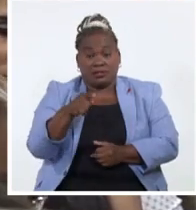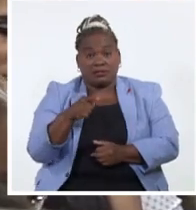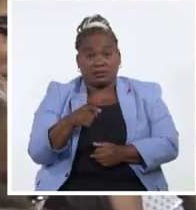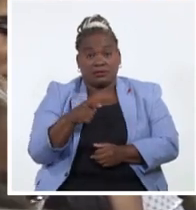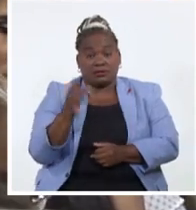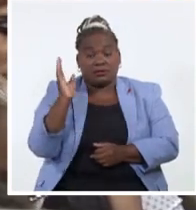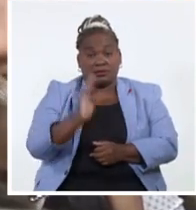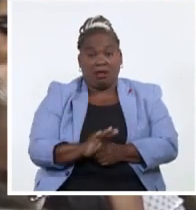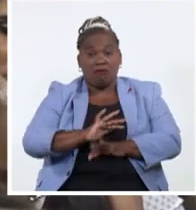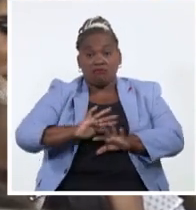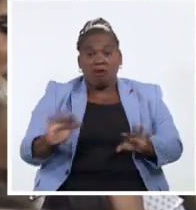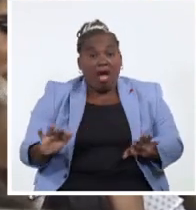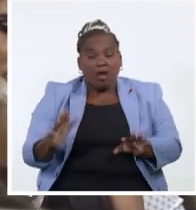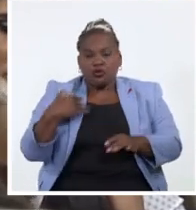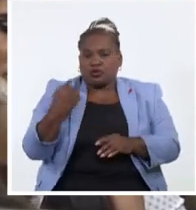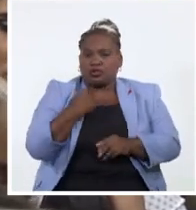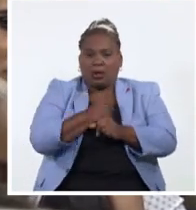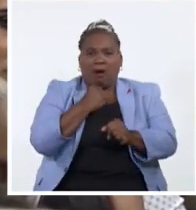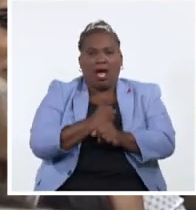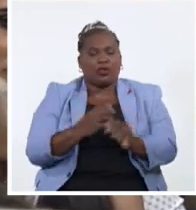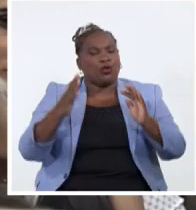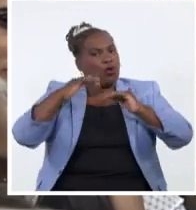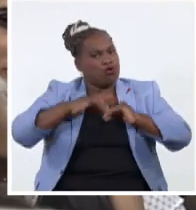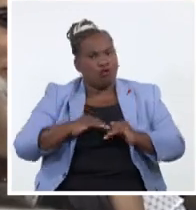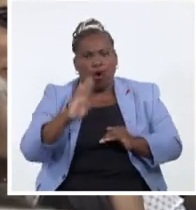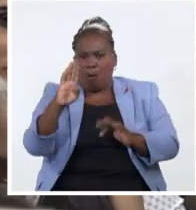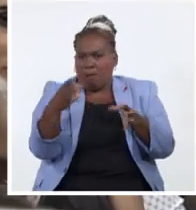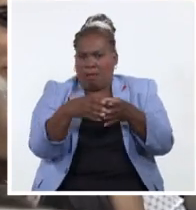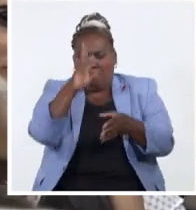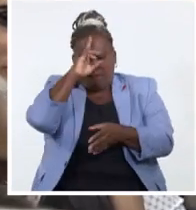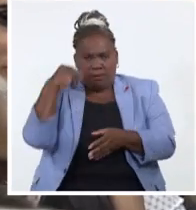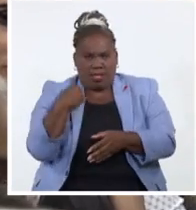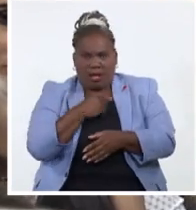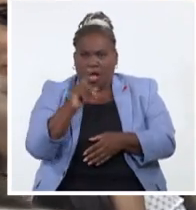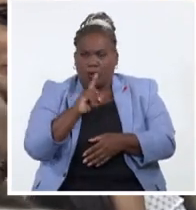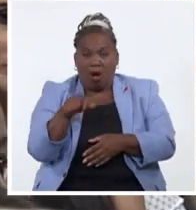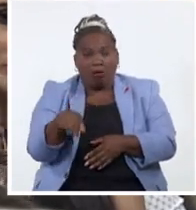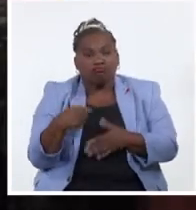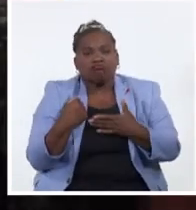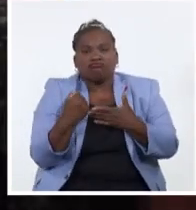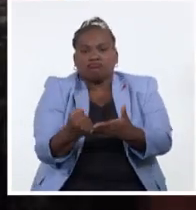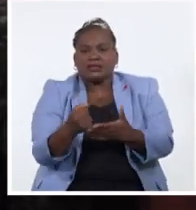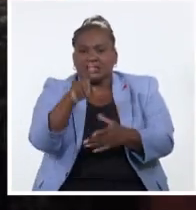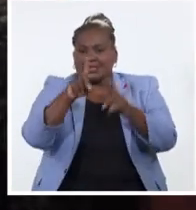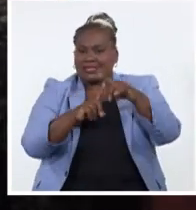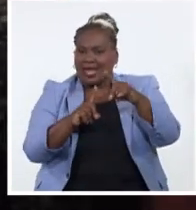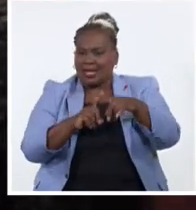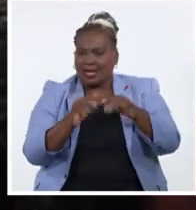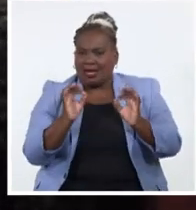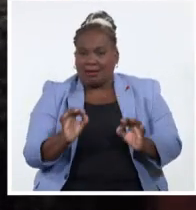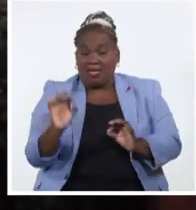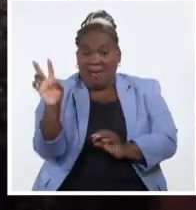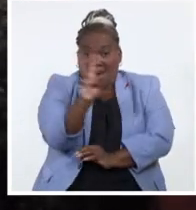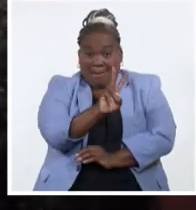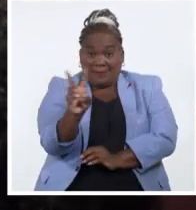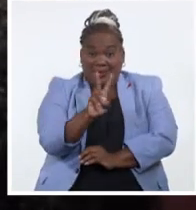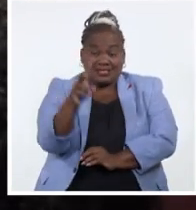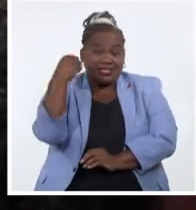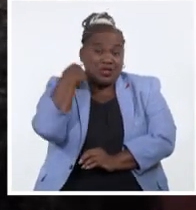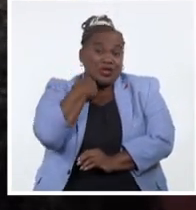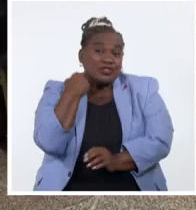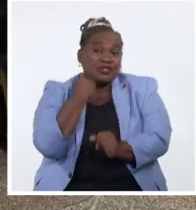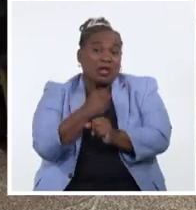aquí ya no en condición de brigadas Henry riff sino como asistencia técnica compensada 22 años o sea de trabajo